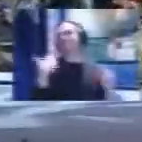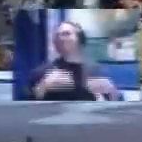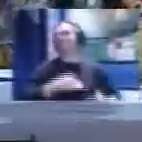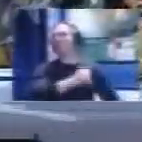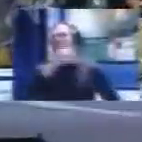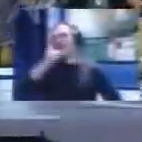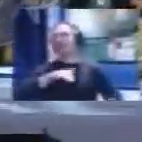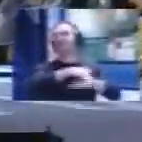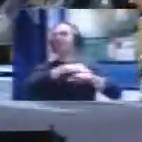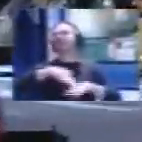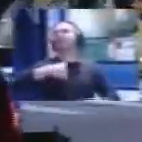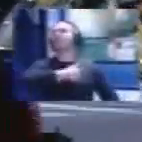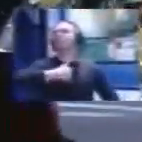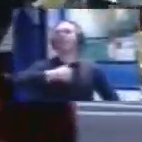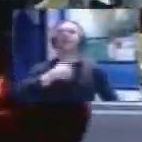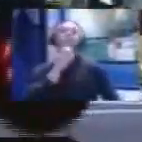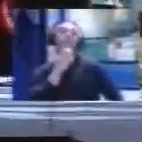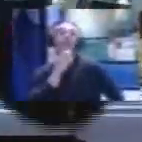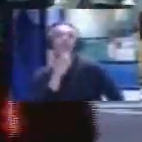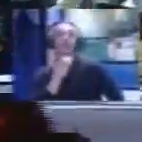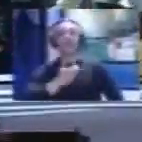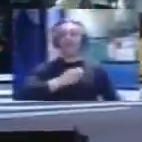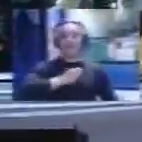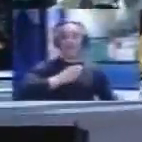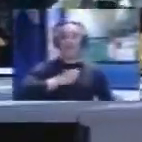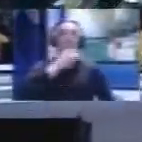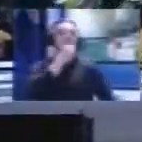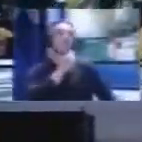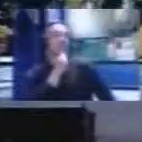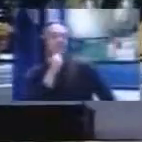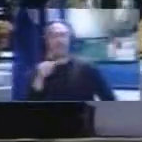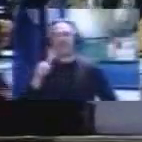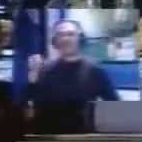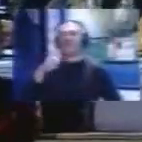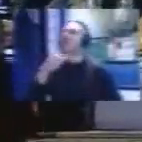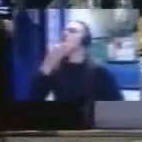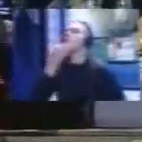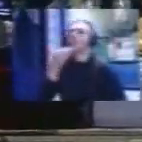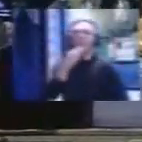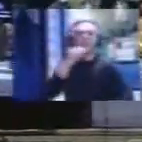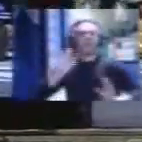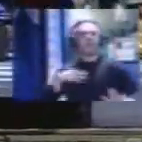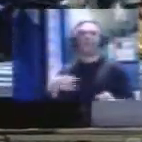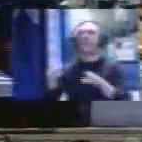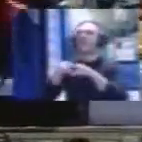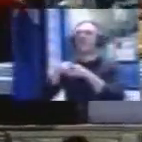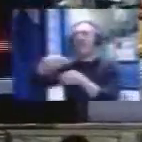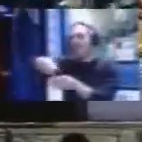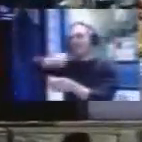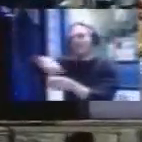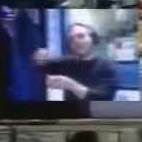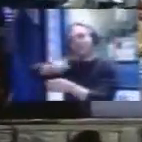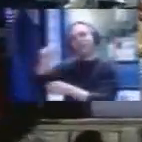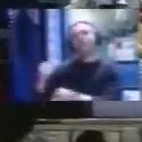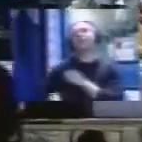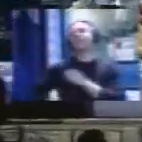gobernar. El alcalde de La Palma es don Juan José Cardona, el odio está muy bueno, es un yogur de Mercadona. Y Mojito no